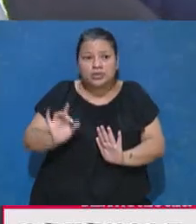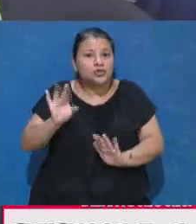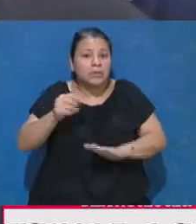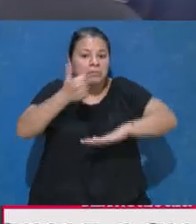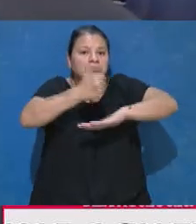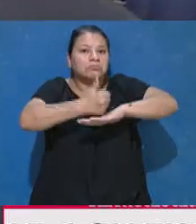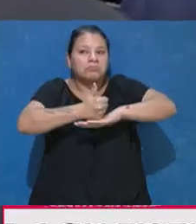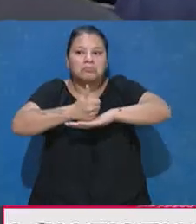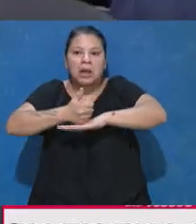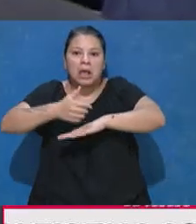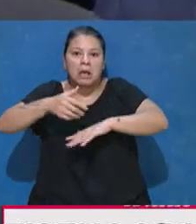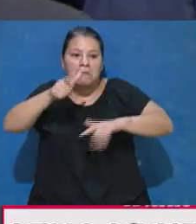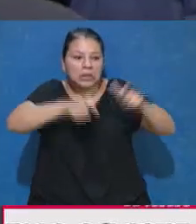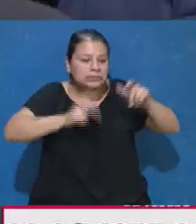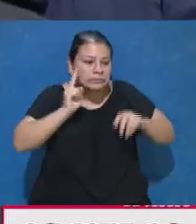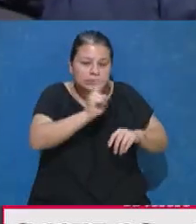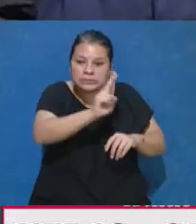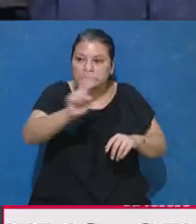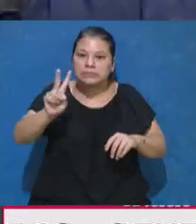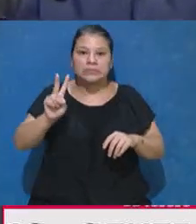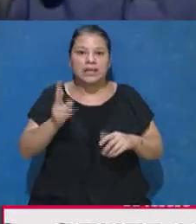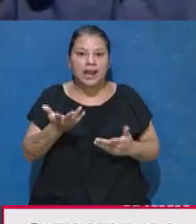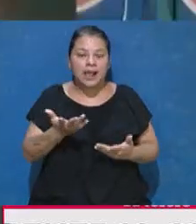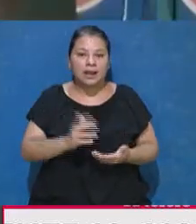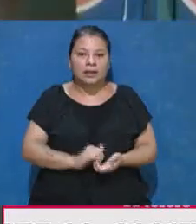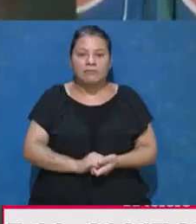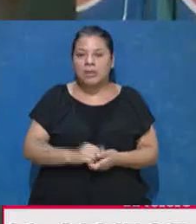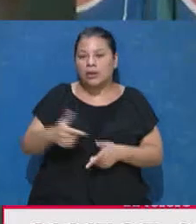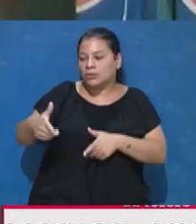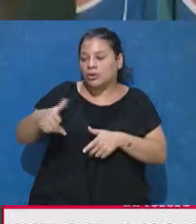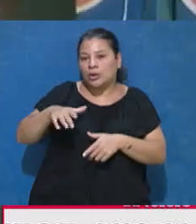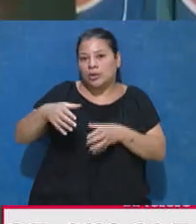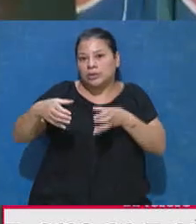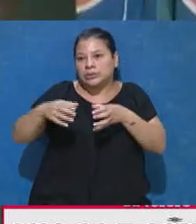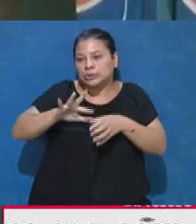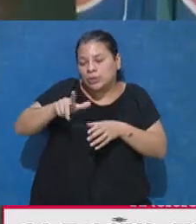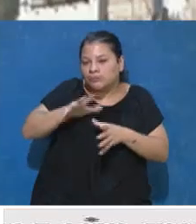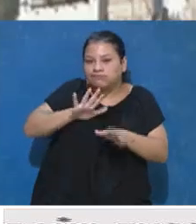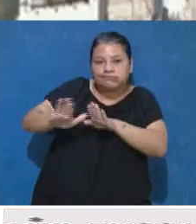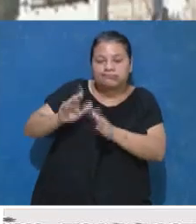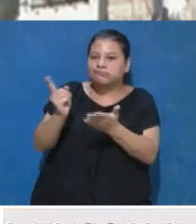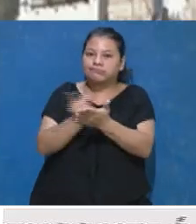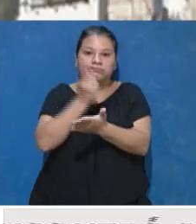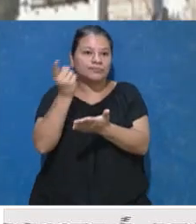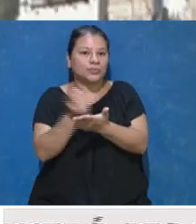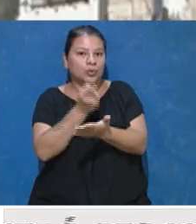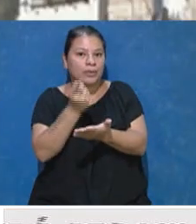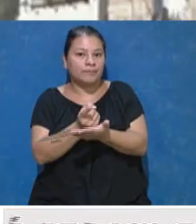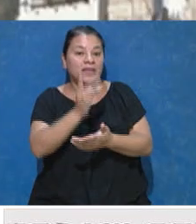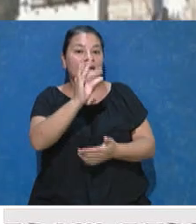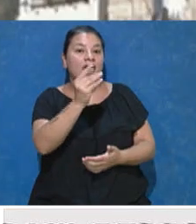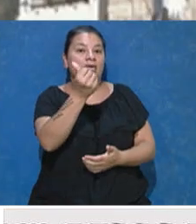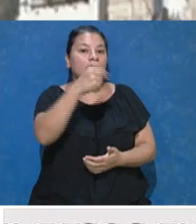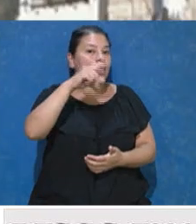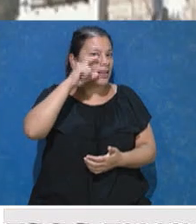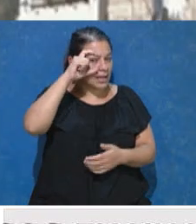para vigilar al público pero no no tienen capacidad de frenar un robo de este tipo danielle muchas gracias sedán y el mercado de la bancaria han venido aquí por